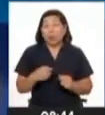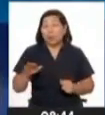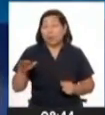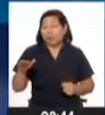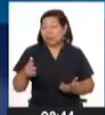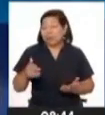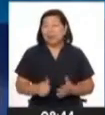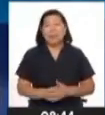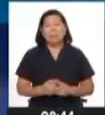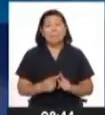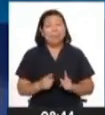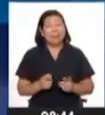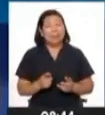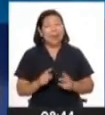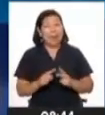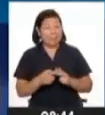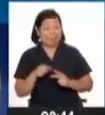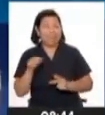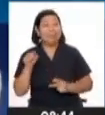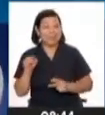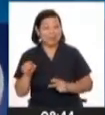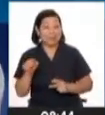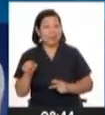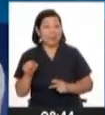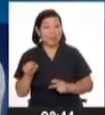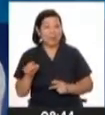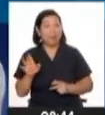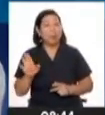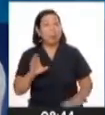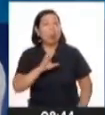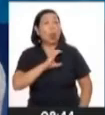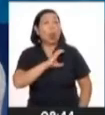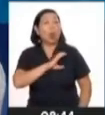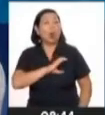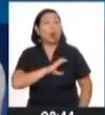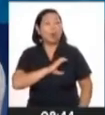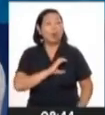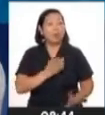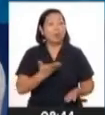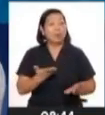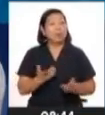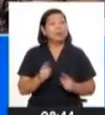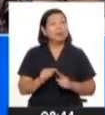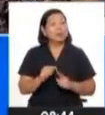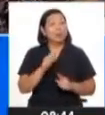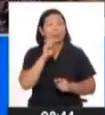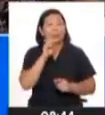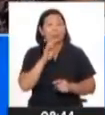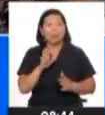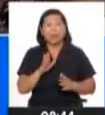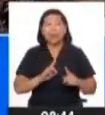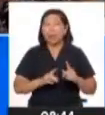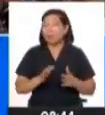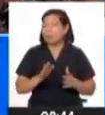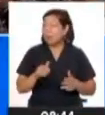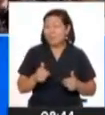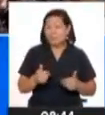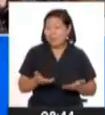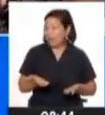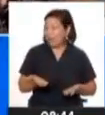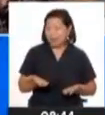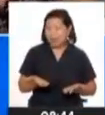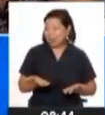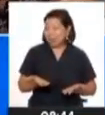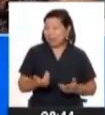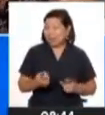niño, ¿no? Por ahí los problemas de conducta pueden ser un signo, una señal de que algo no está